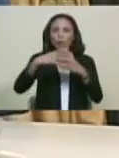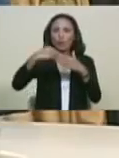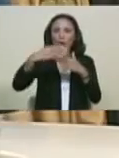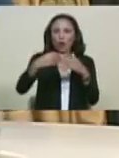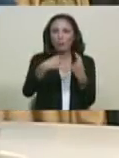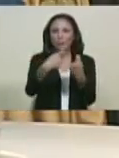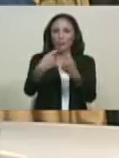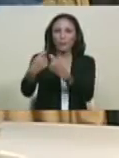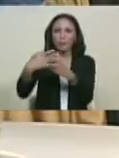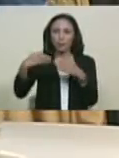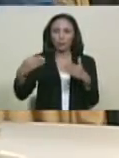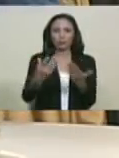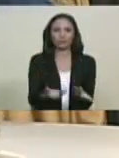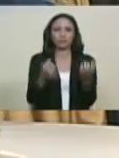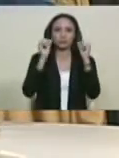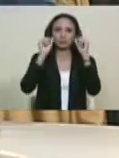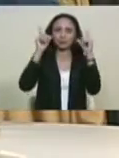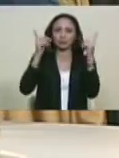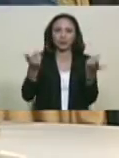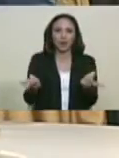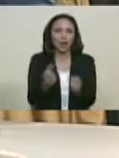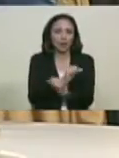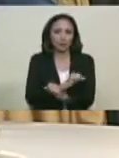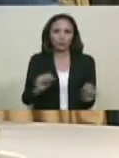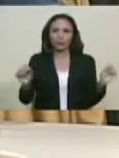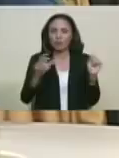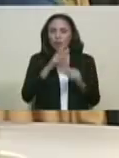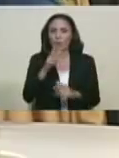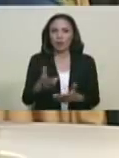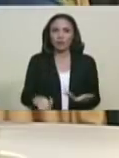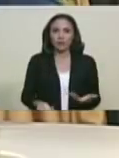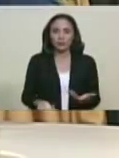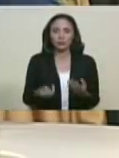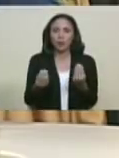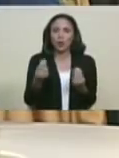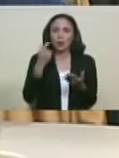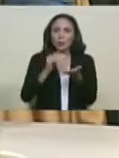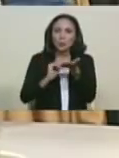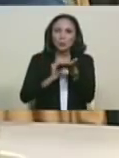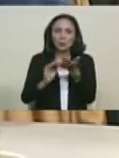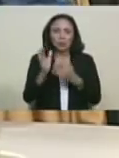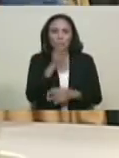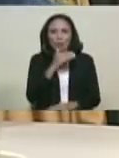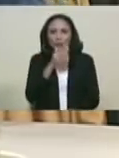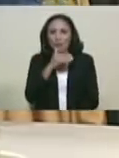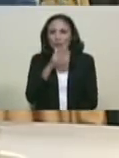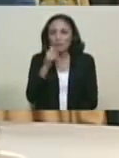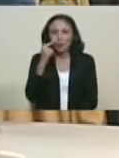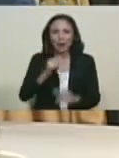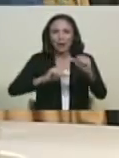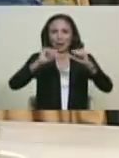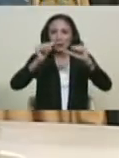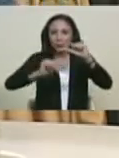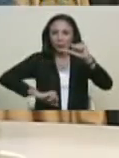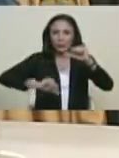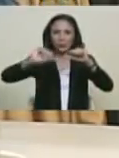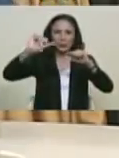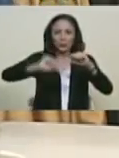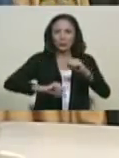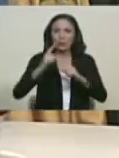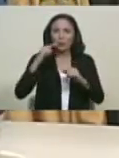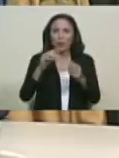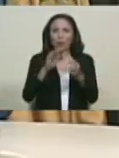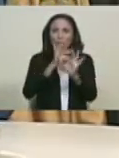un modelo económico desde adentro buscando el retroceso y la quiebra de las principales